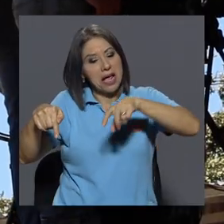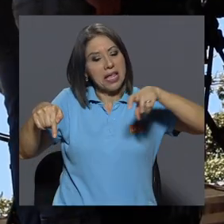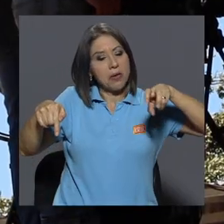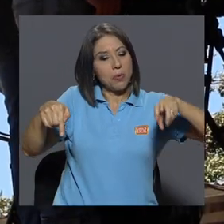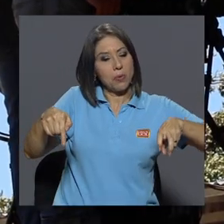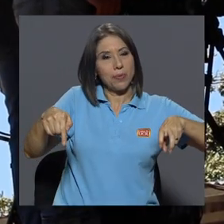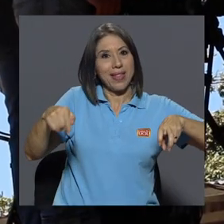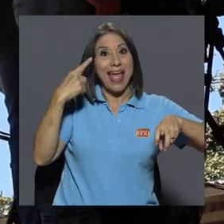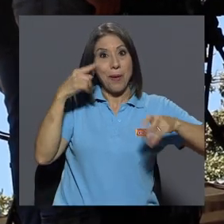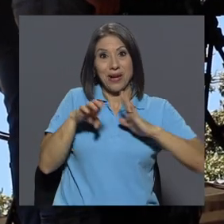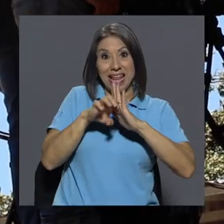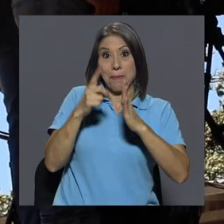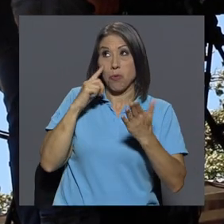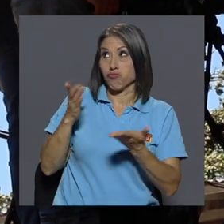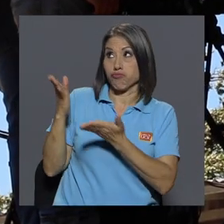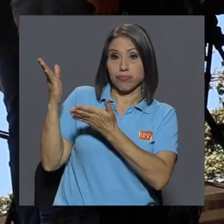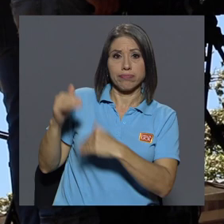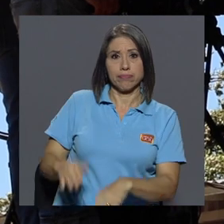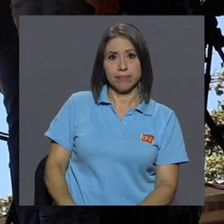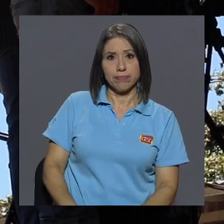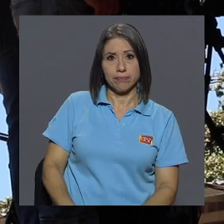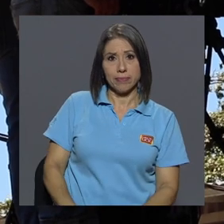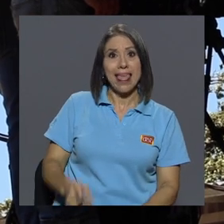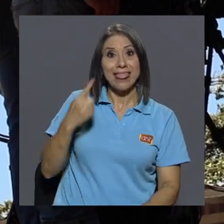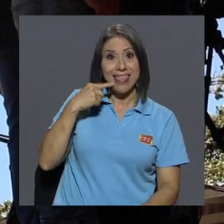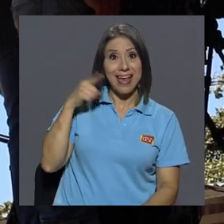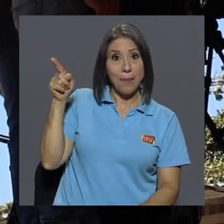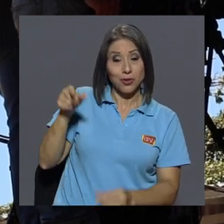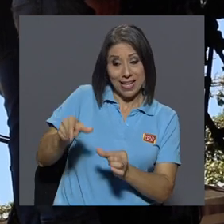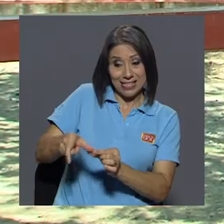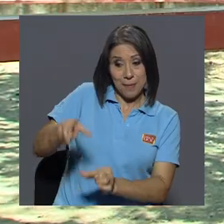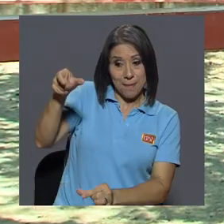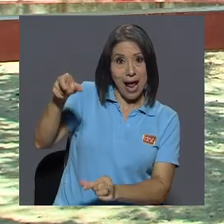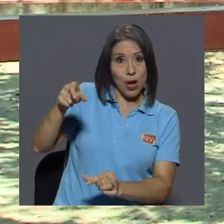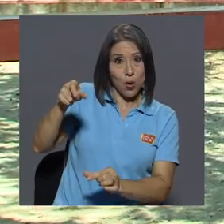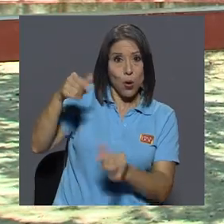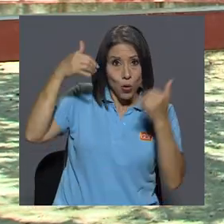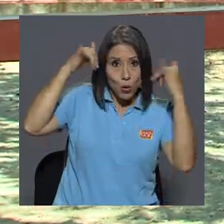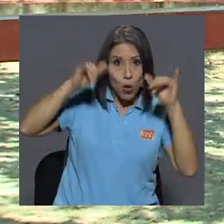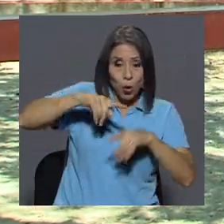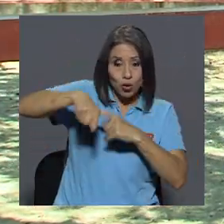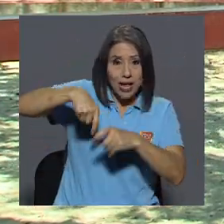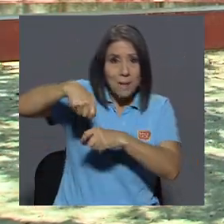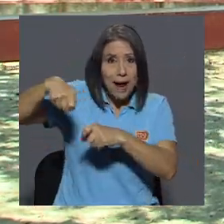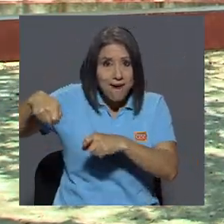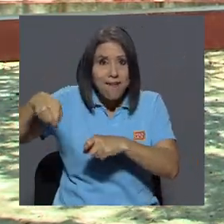palo, ahí se puede amarrar un toro, y ahí se amarra, ahí se alista y ahí se monta el jinete.